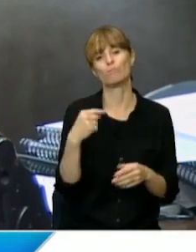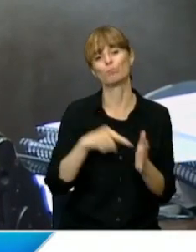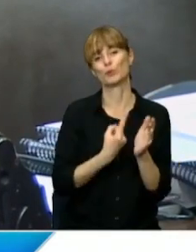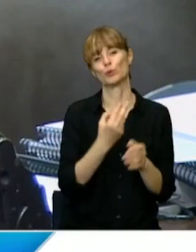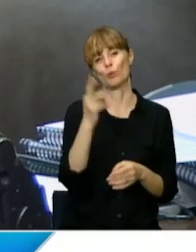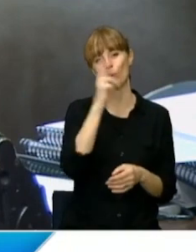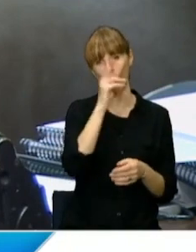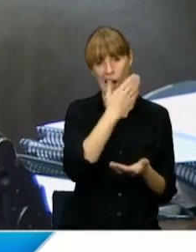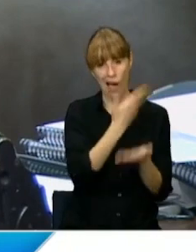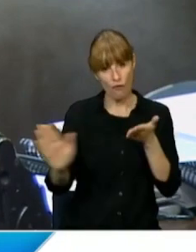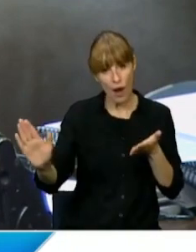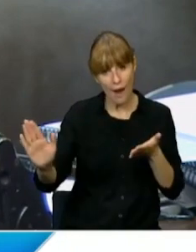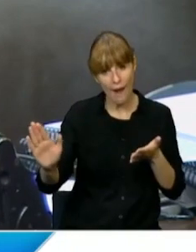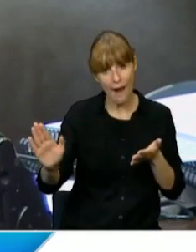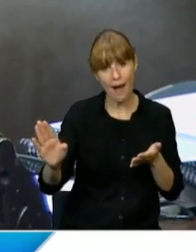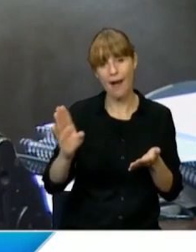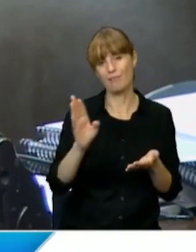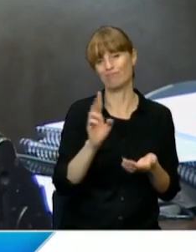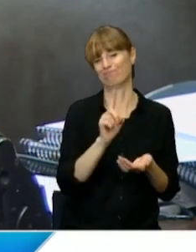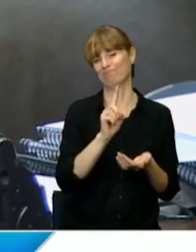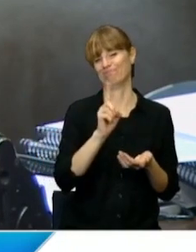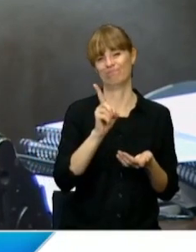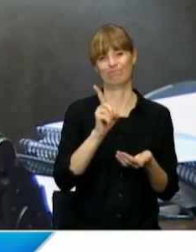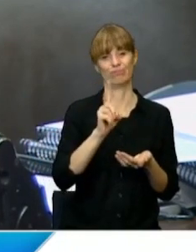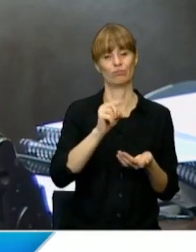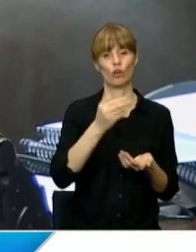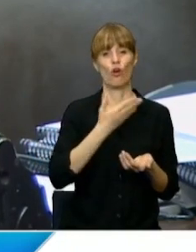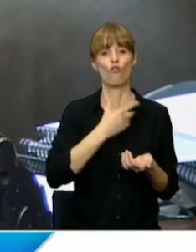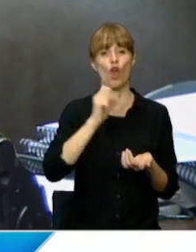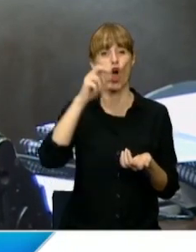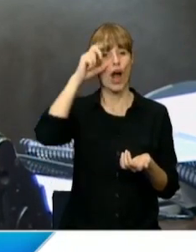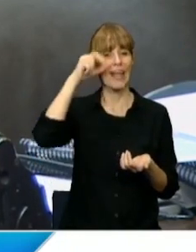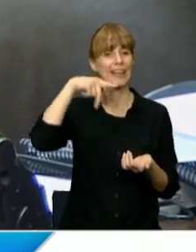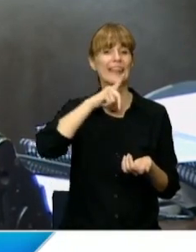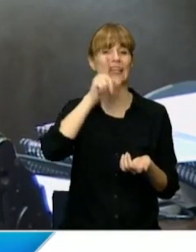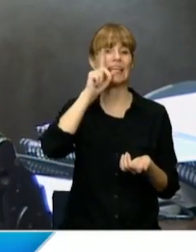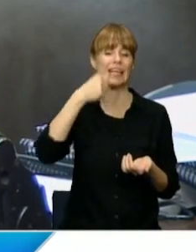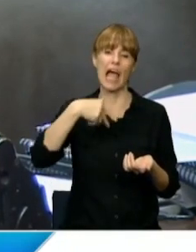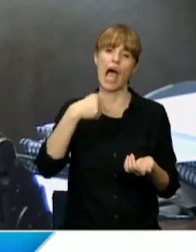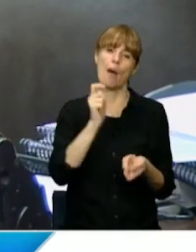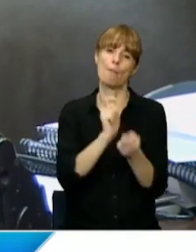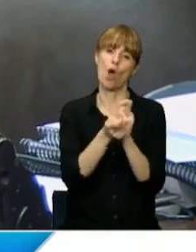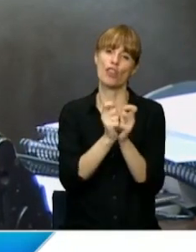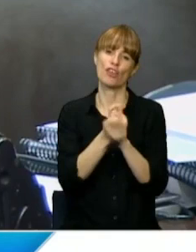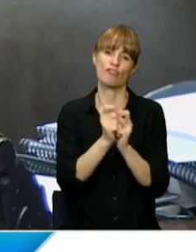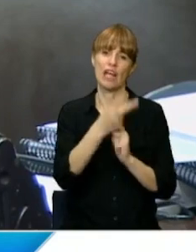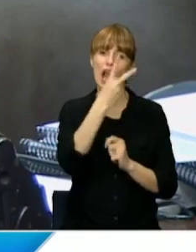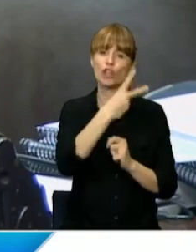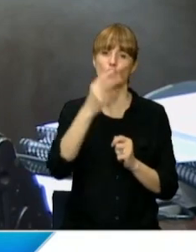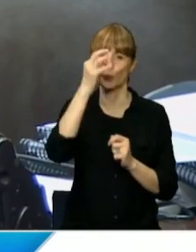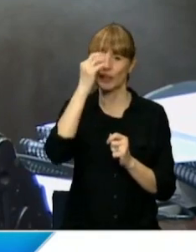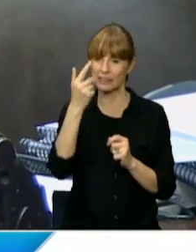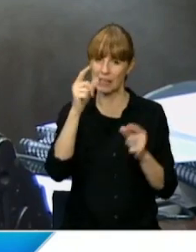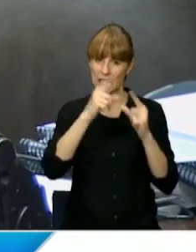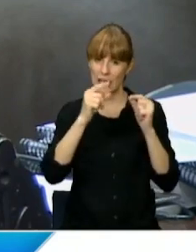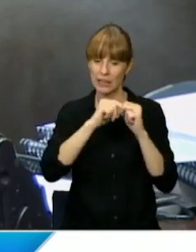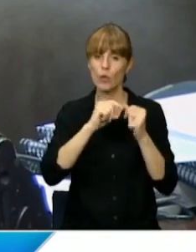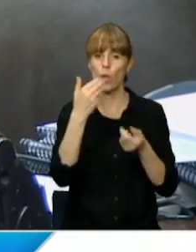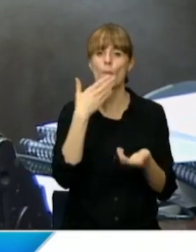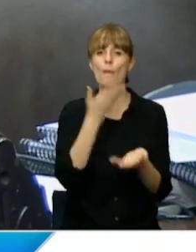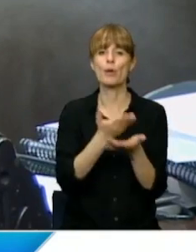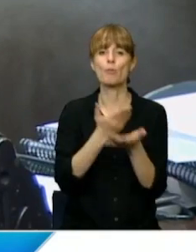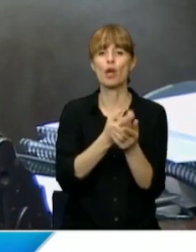quedar afuera. Florentina, con todos los derechos incluidos, hay que modificar ese artículo 227, vamos a proponer esa